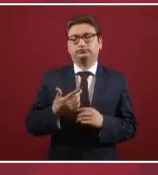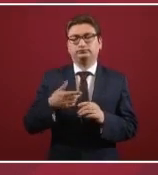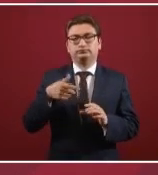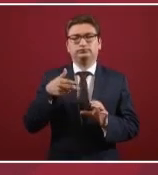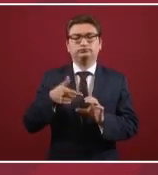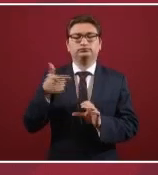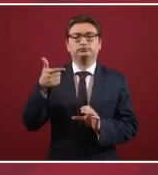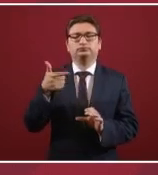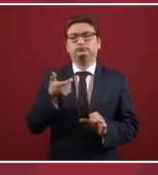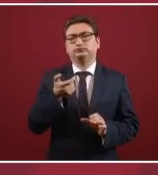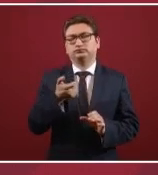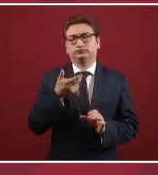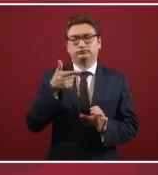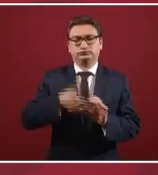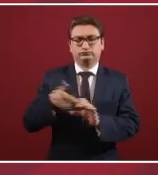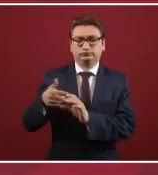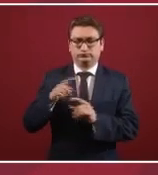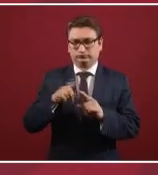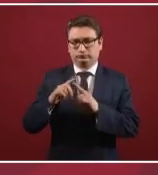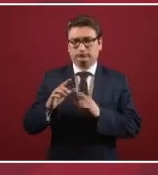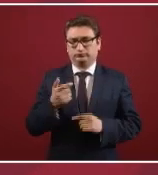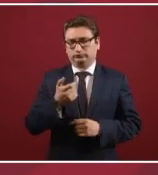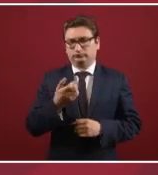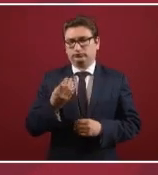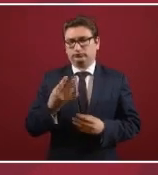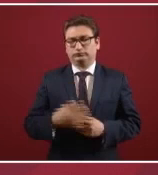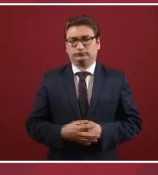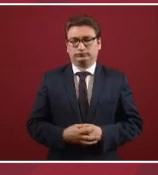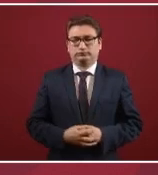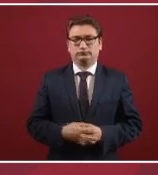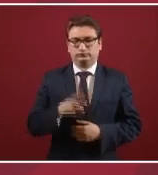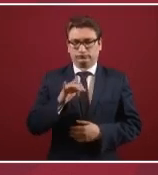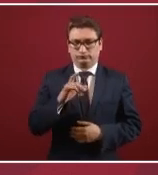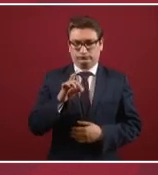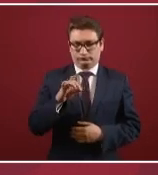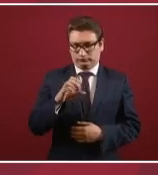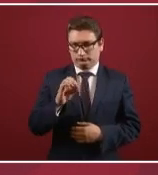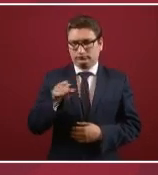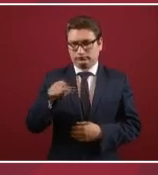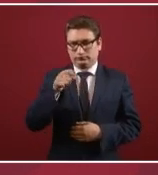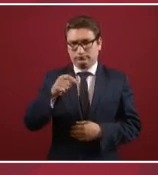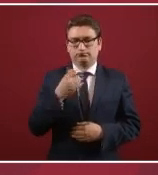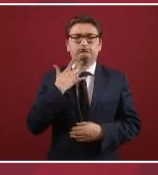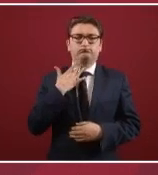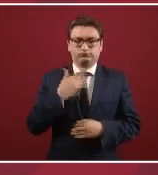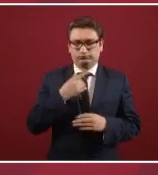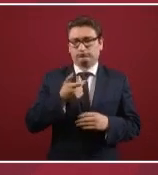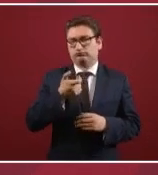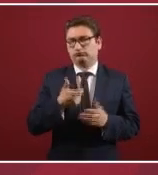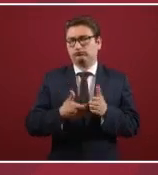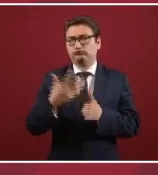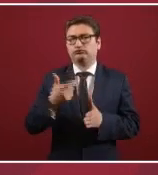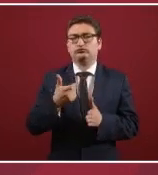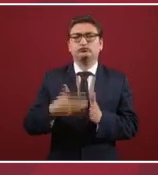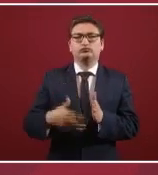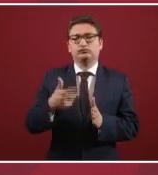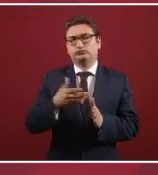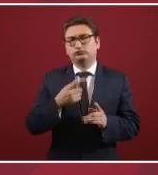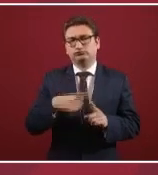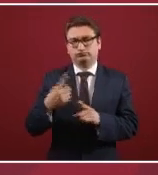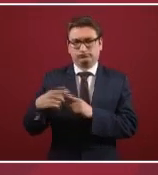va a informar sobre los precios de las gasolinas del